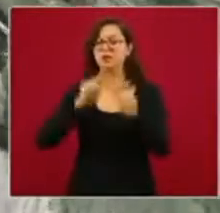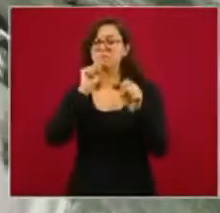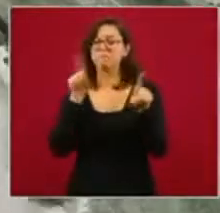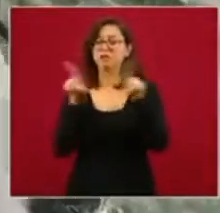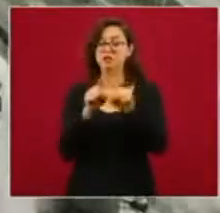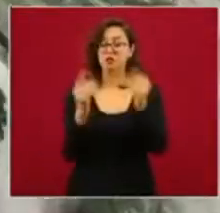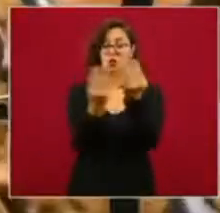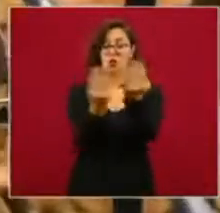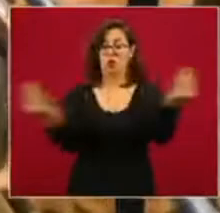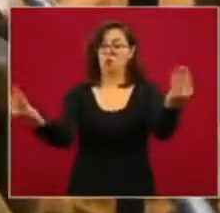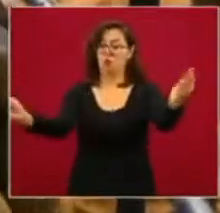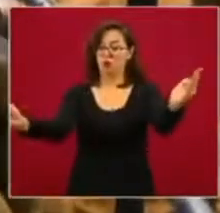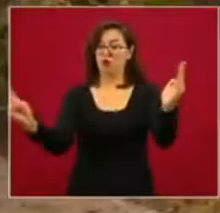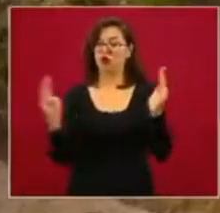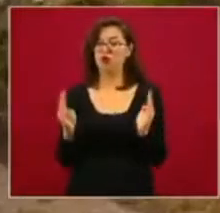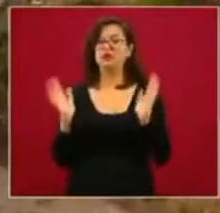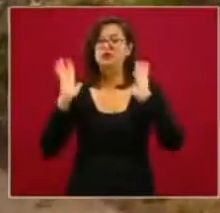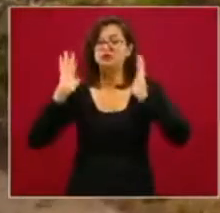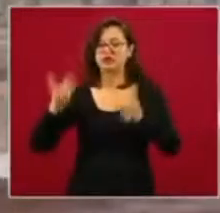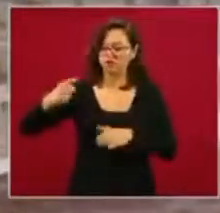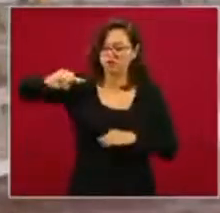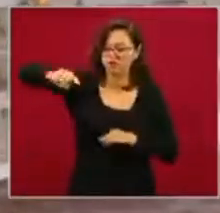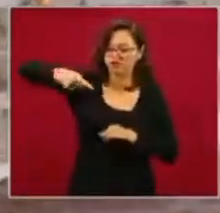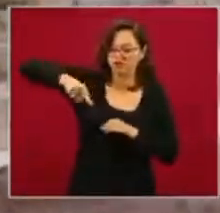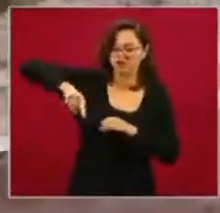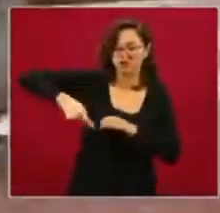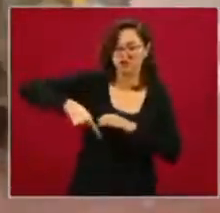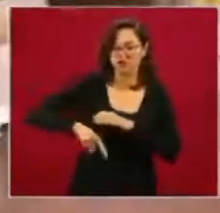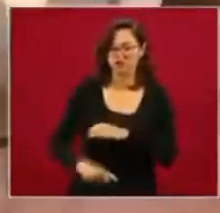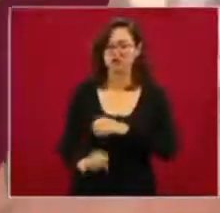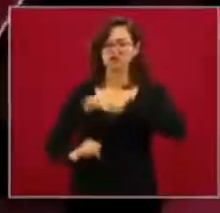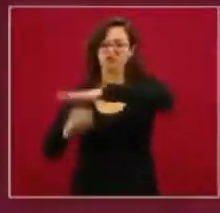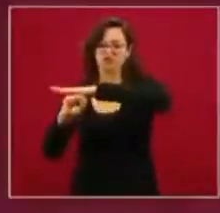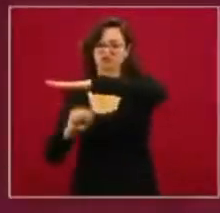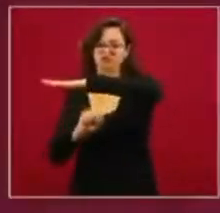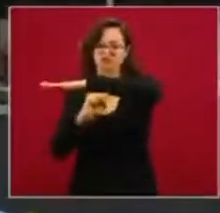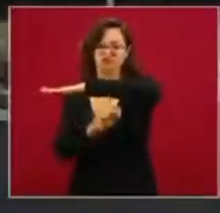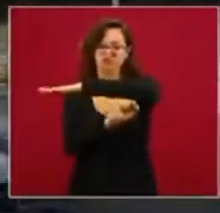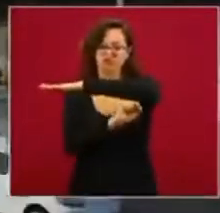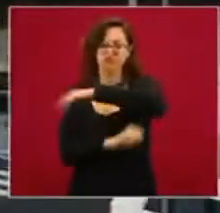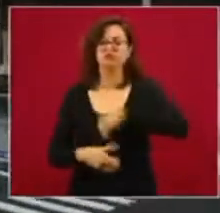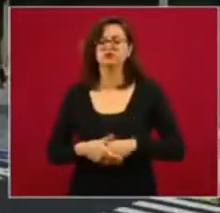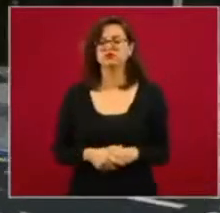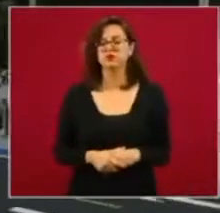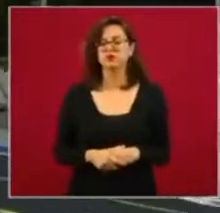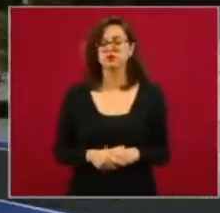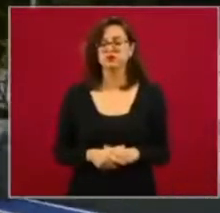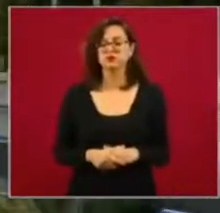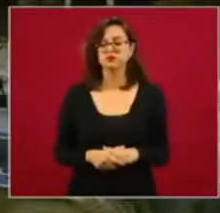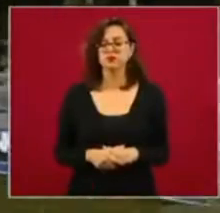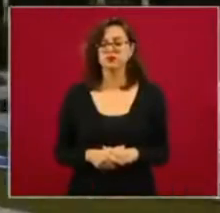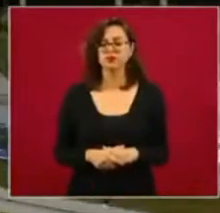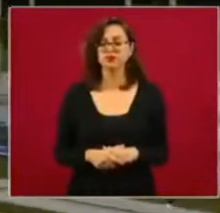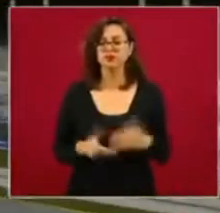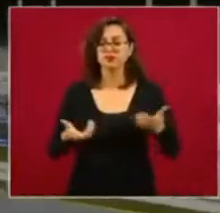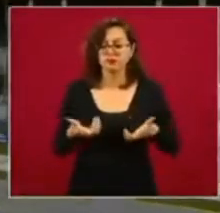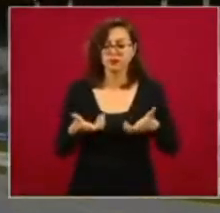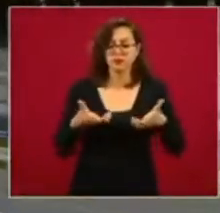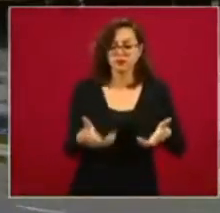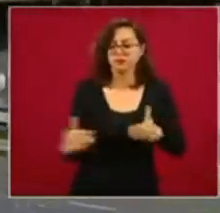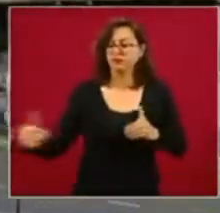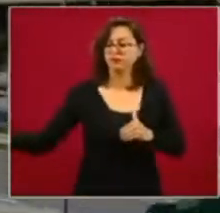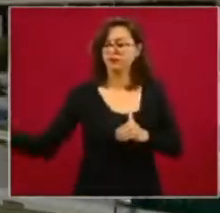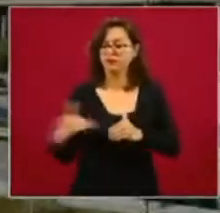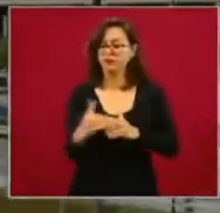barda perimetral se realiza la perforación y construcción de pilotes alrededor del predio. En la interconexión vial tramo